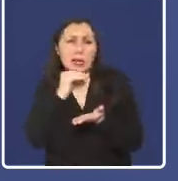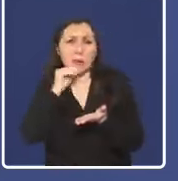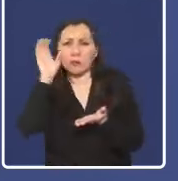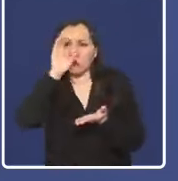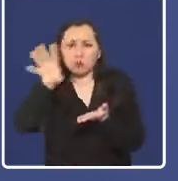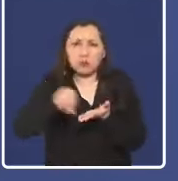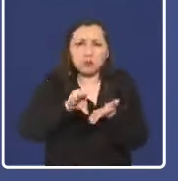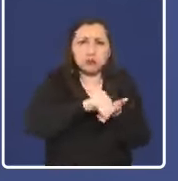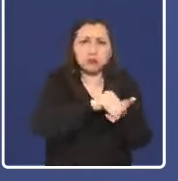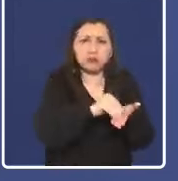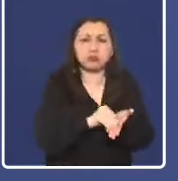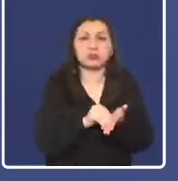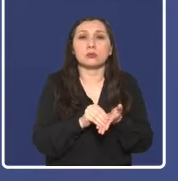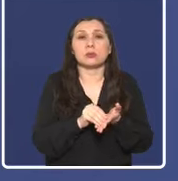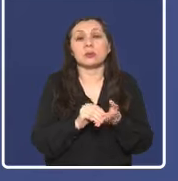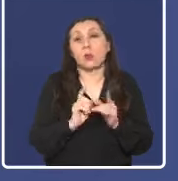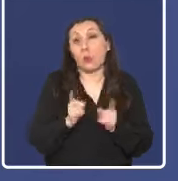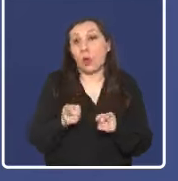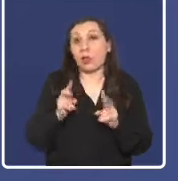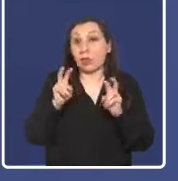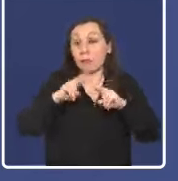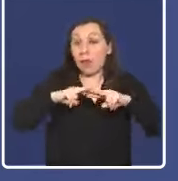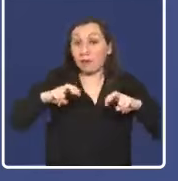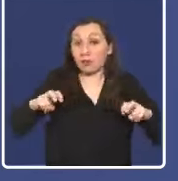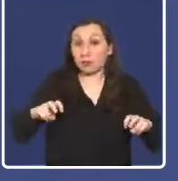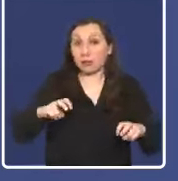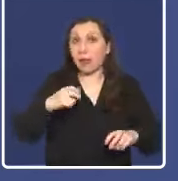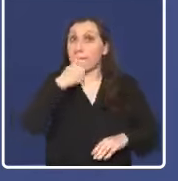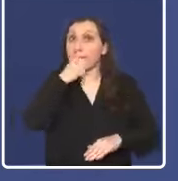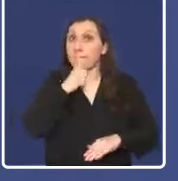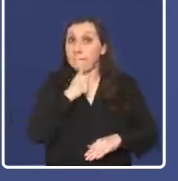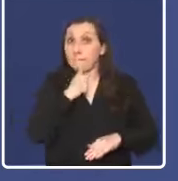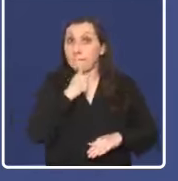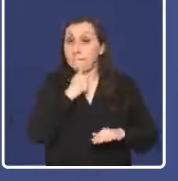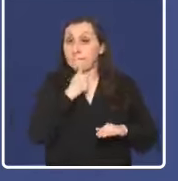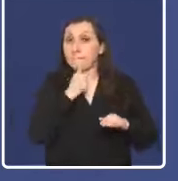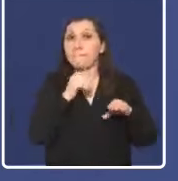posible, además respecto de la investigación que es reservada.